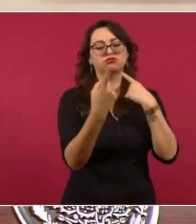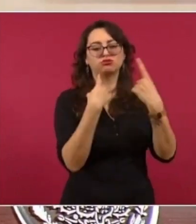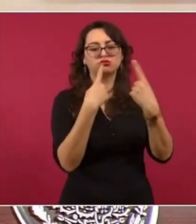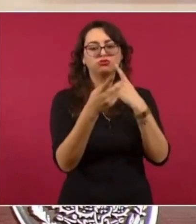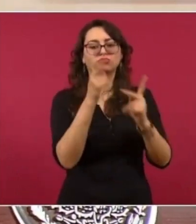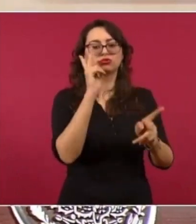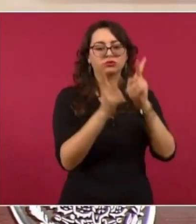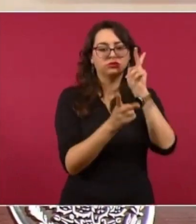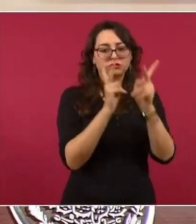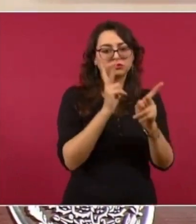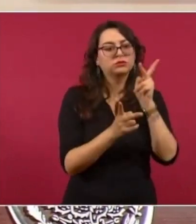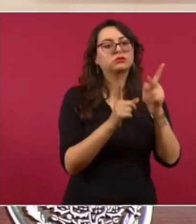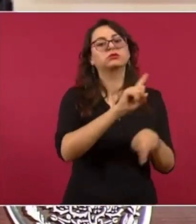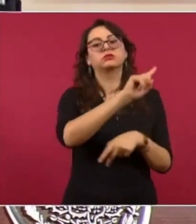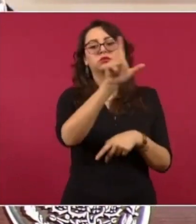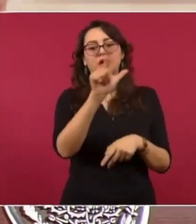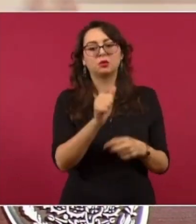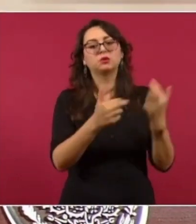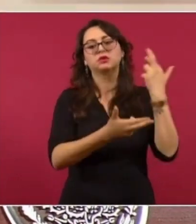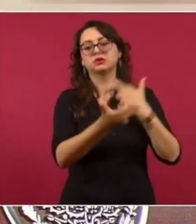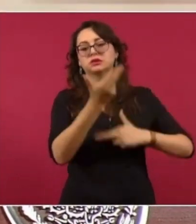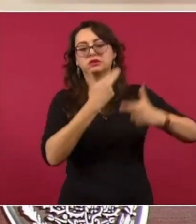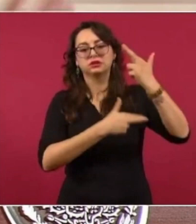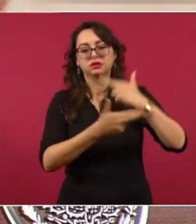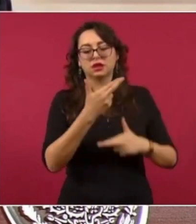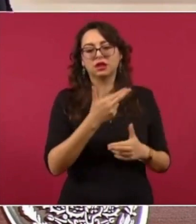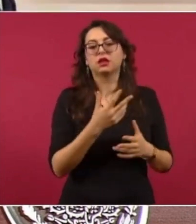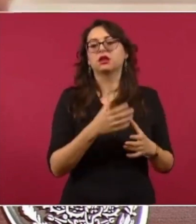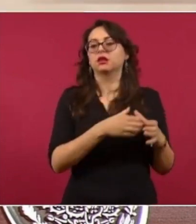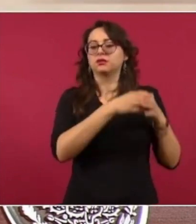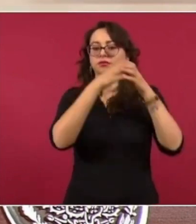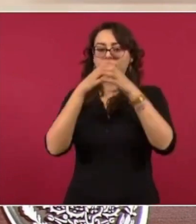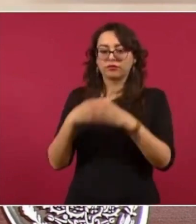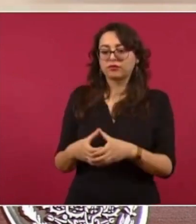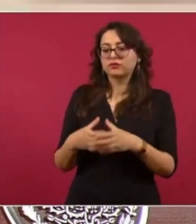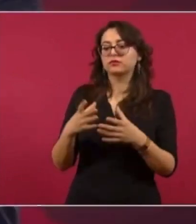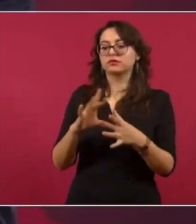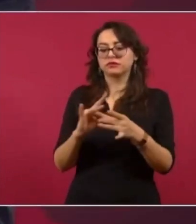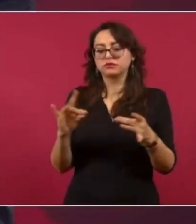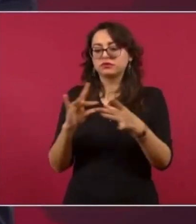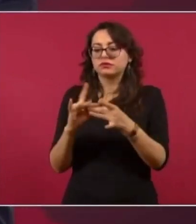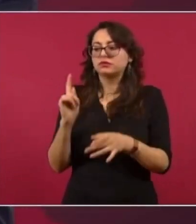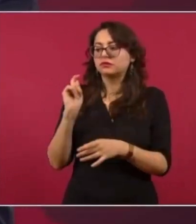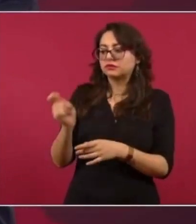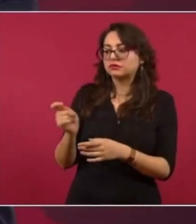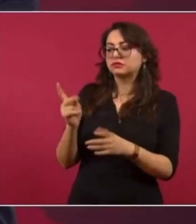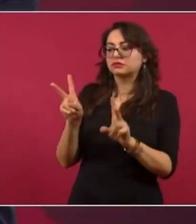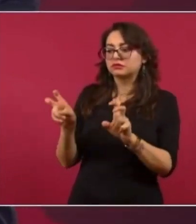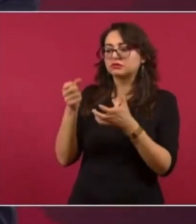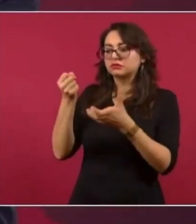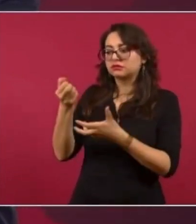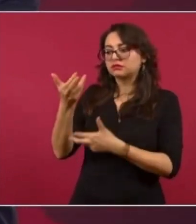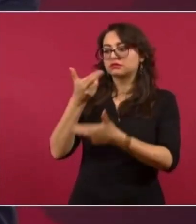sobre el dinero, porque ya se comprometieron, está el escrito,